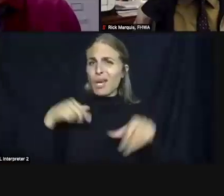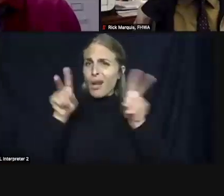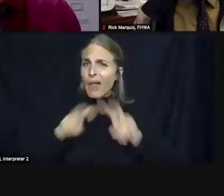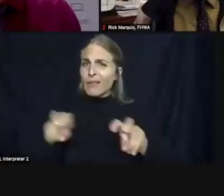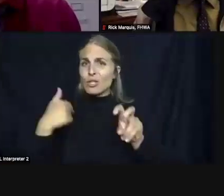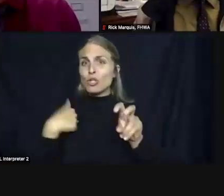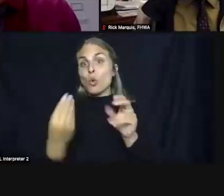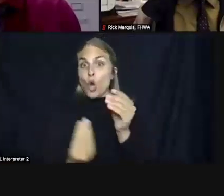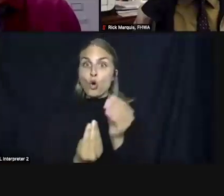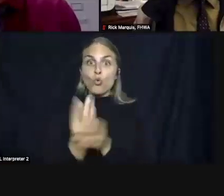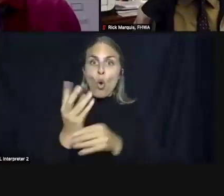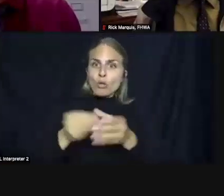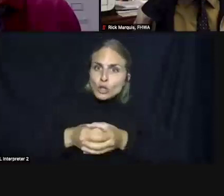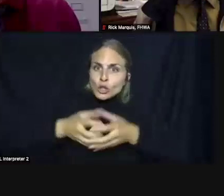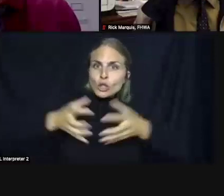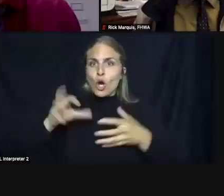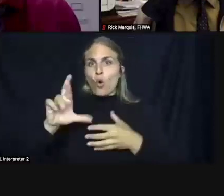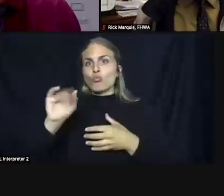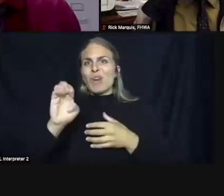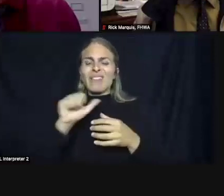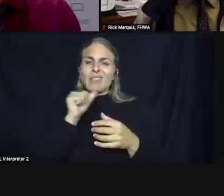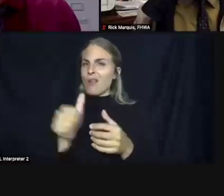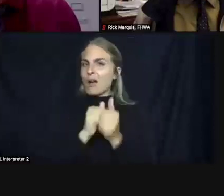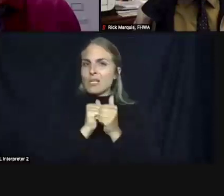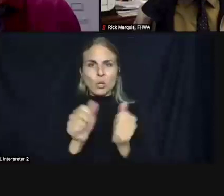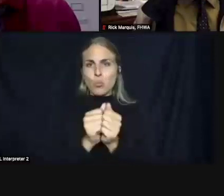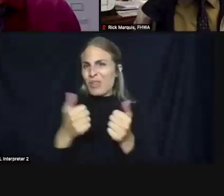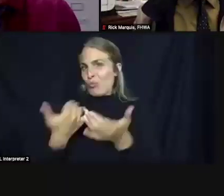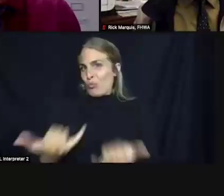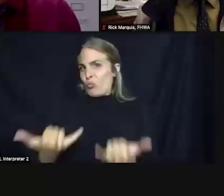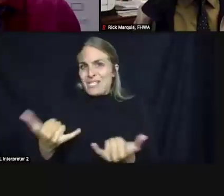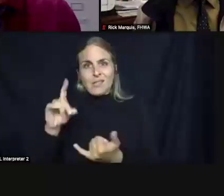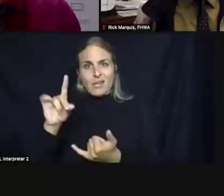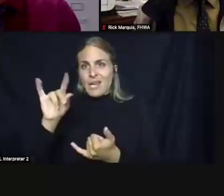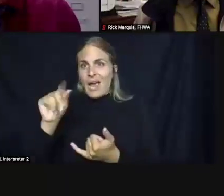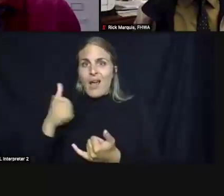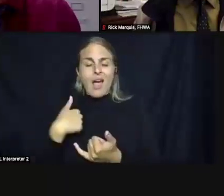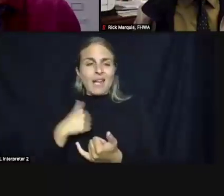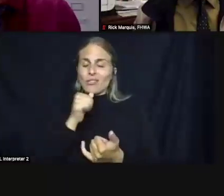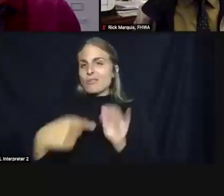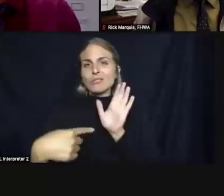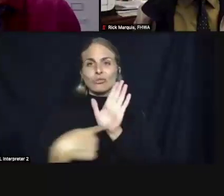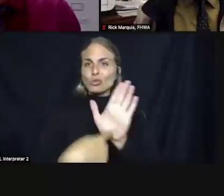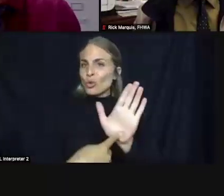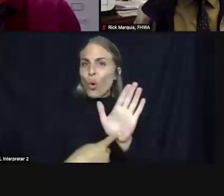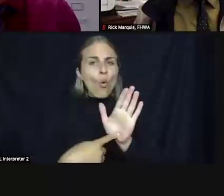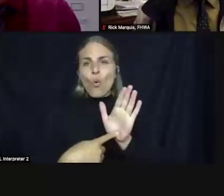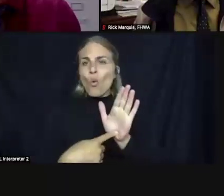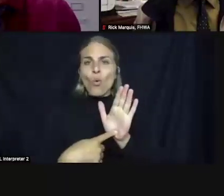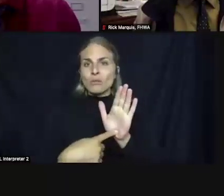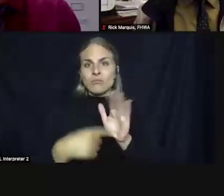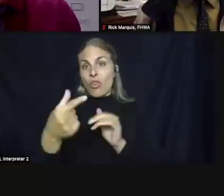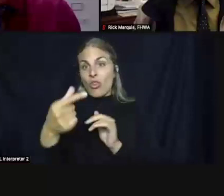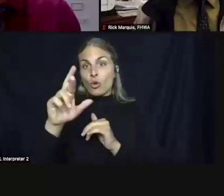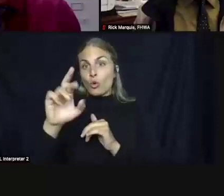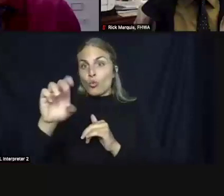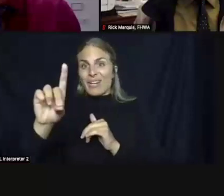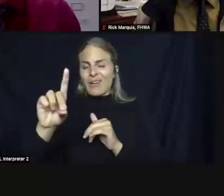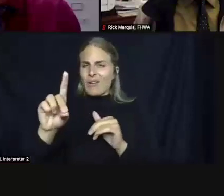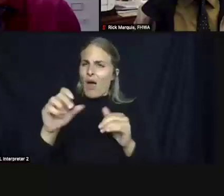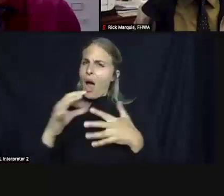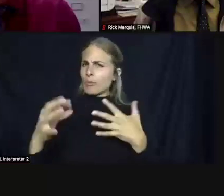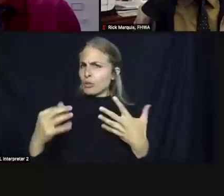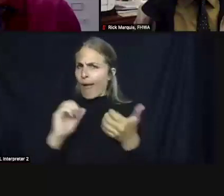ve, ese análisis asume un porcentaje de crecimiento que no está actualizado y